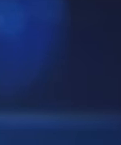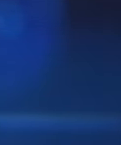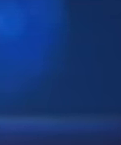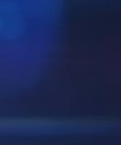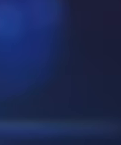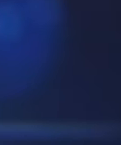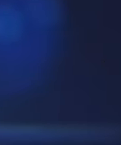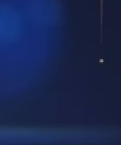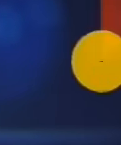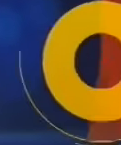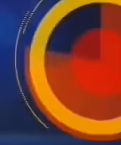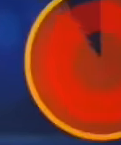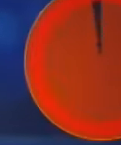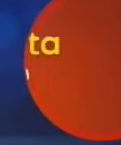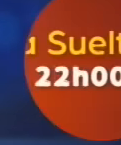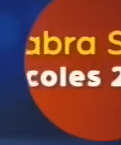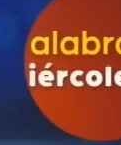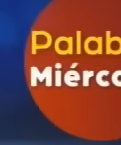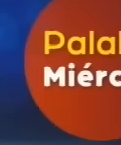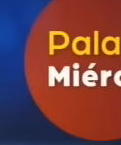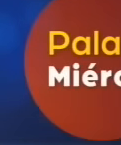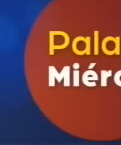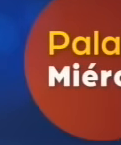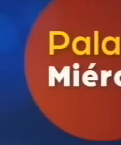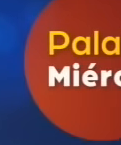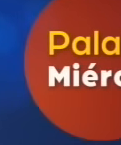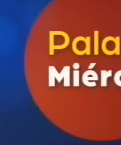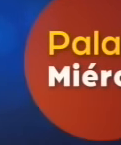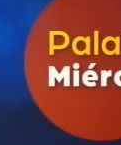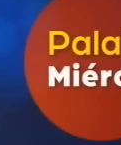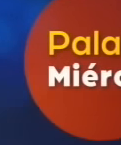Todos los miércoles, 22 horas.